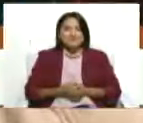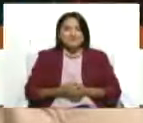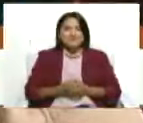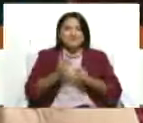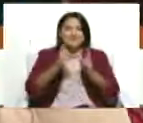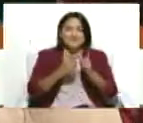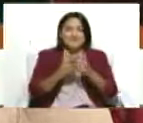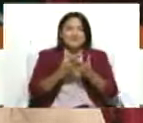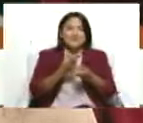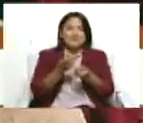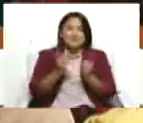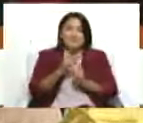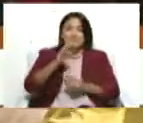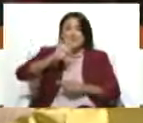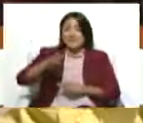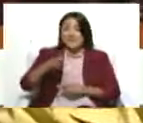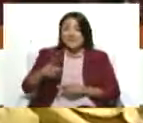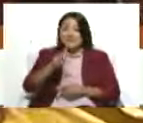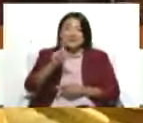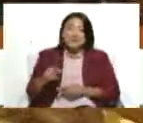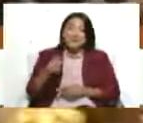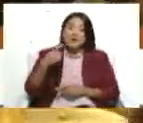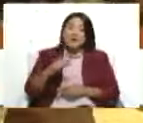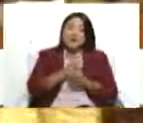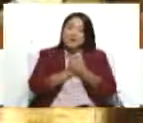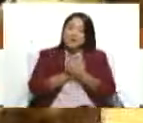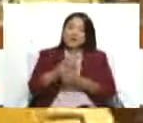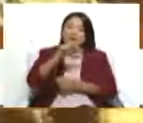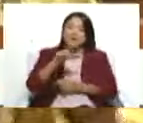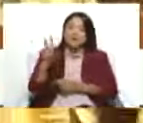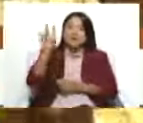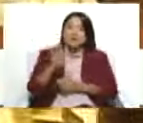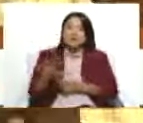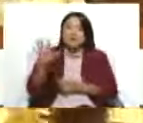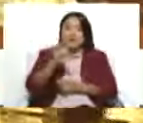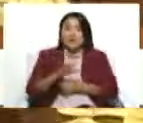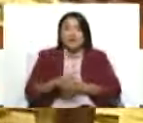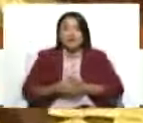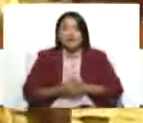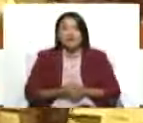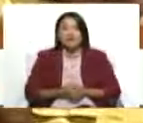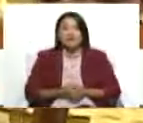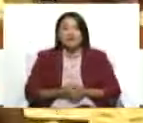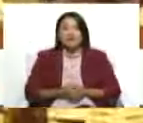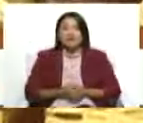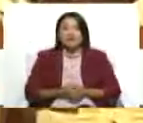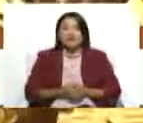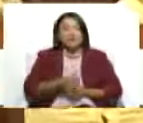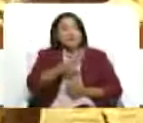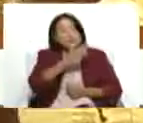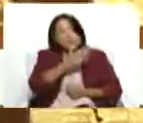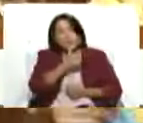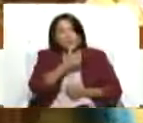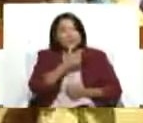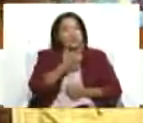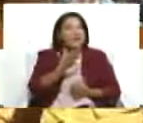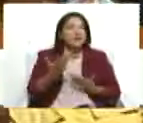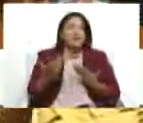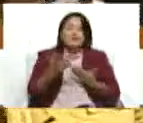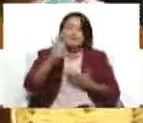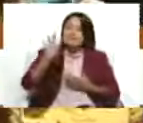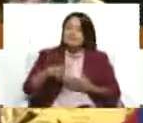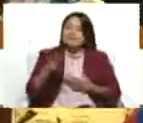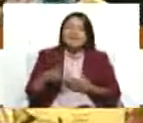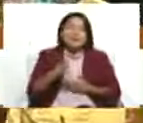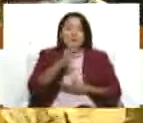Esequibo puede tener algo ahí, es el corazón de los venezolanos y las venezolanas. No hay raya de ningún tipo.